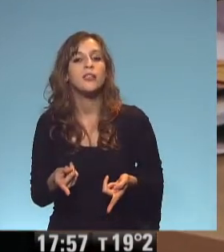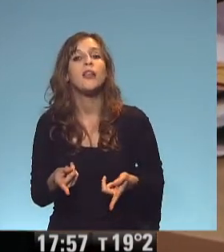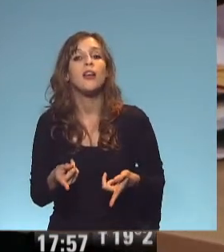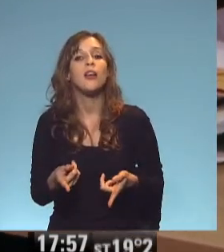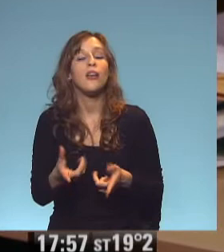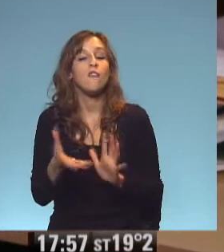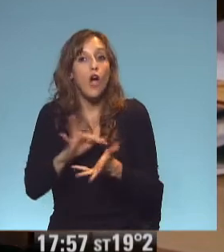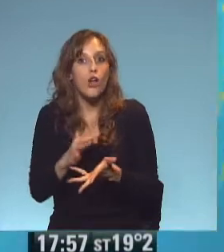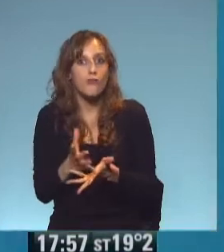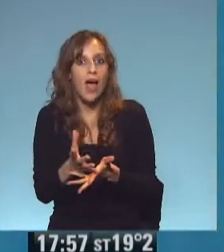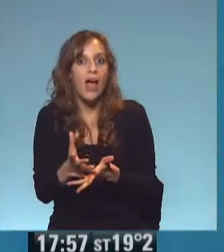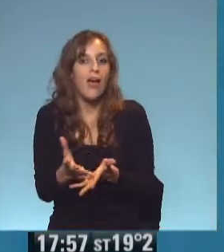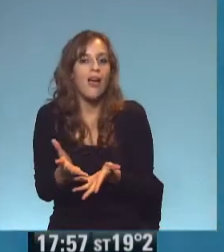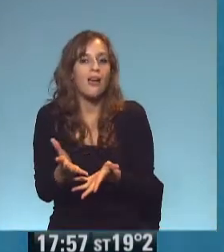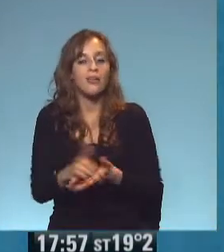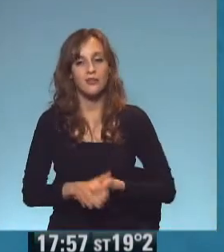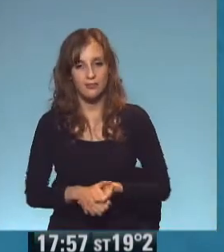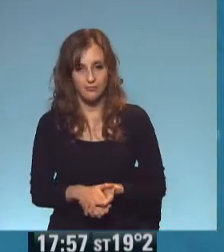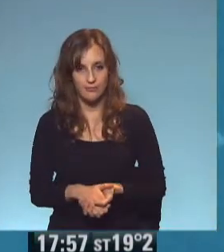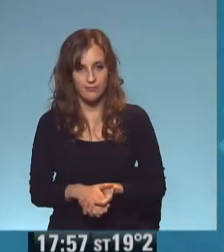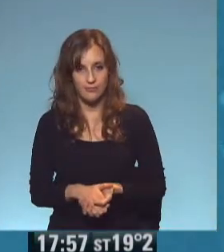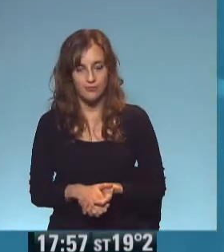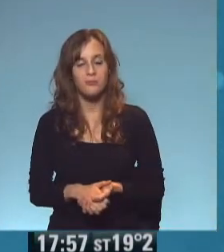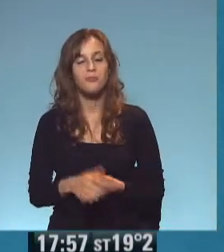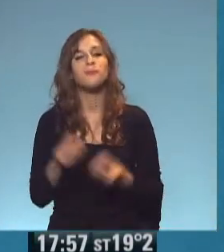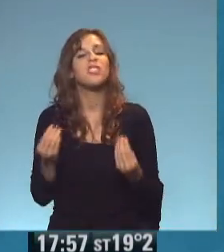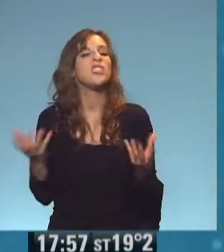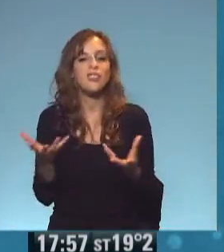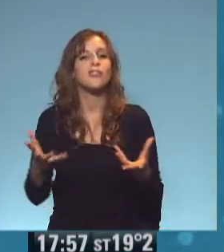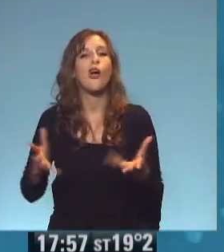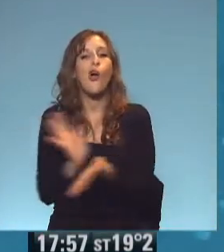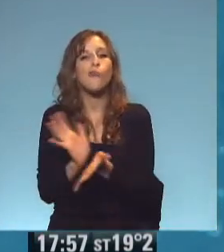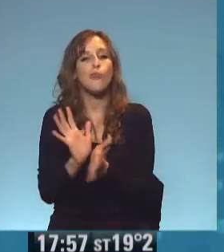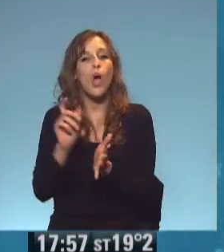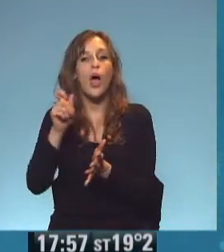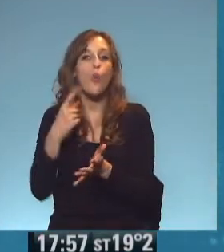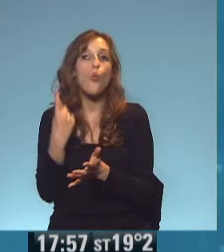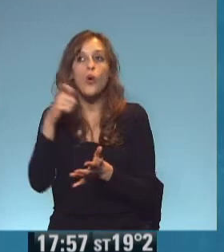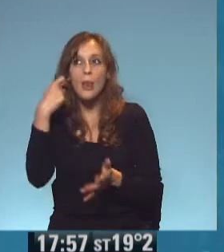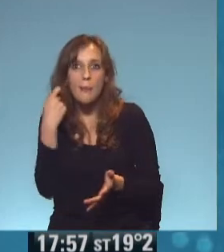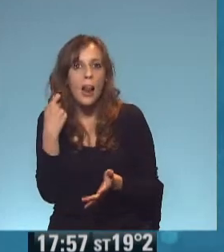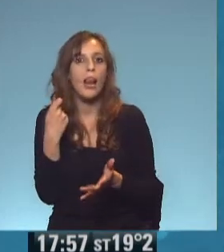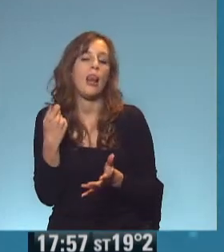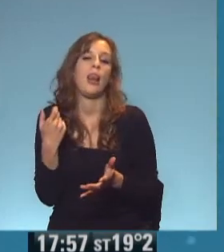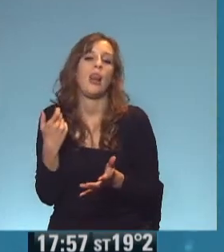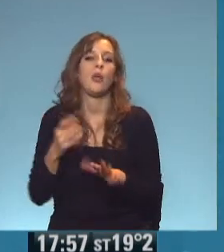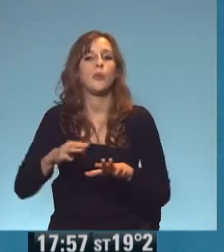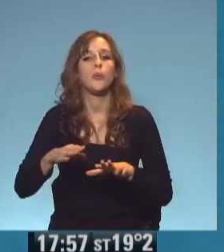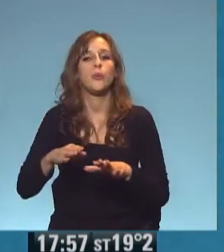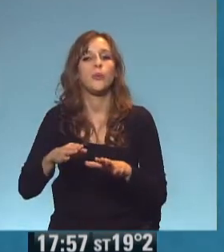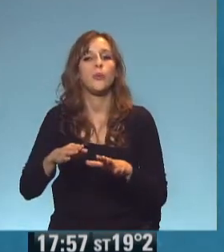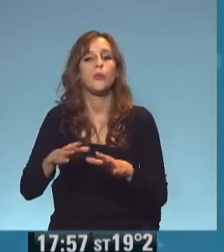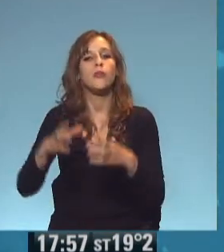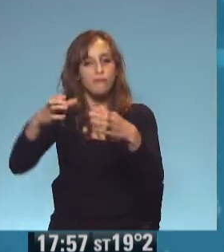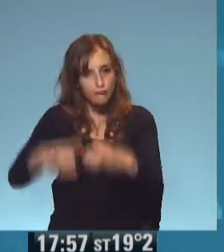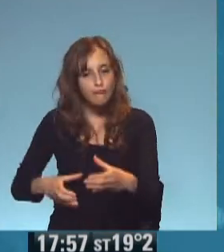alimentación que es más bien comunitaria y hacen lo que se llama una red de burbuja. Hay un animal que va nadando así como en espiral